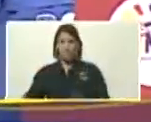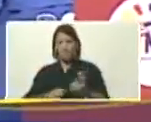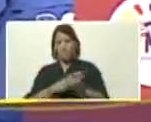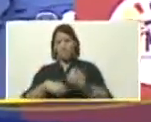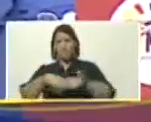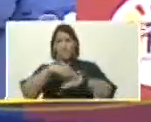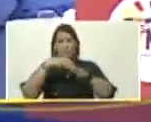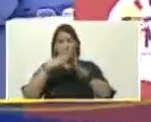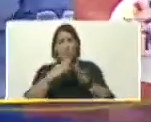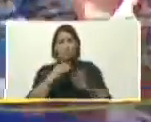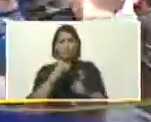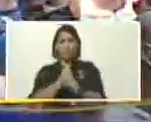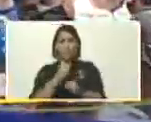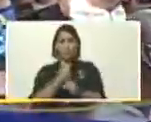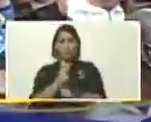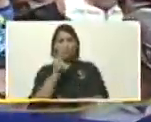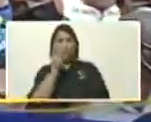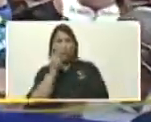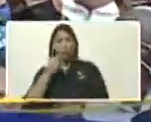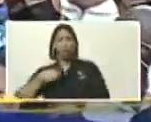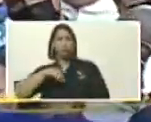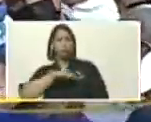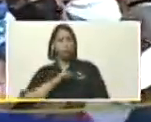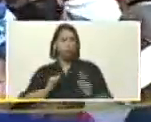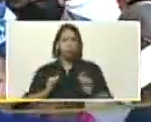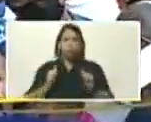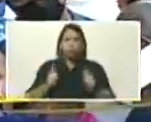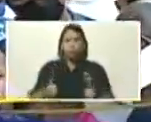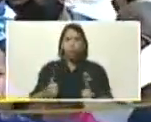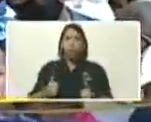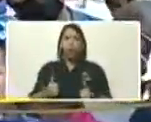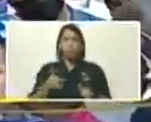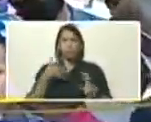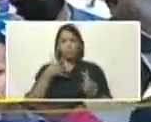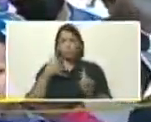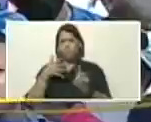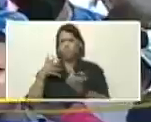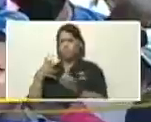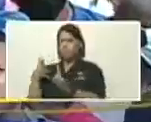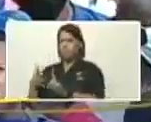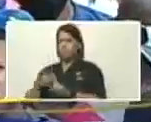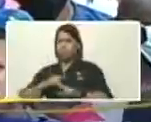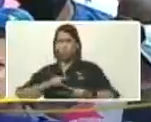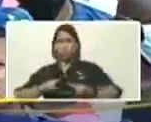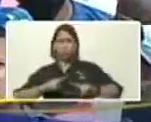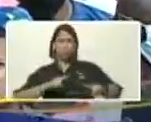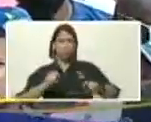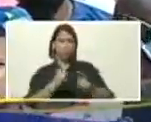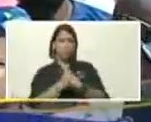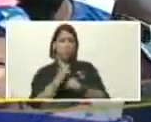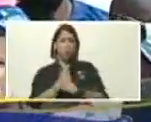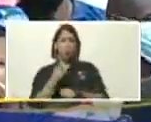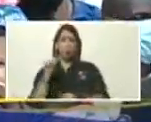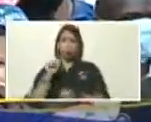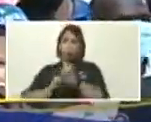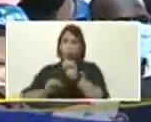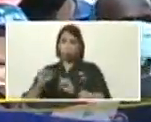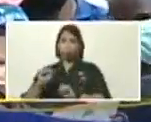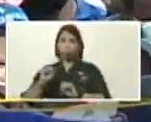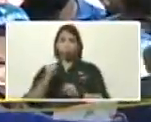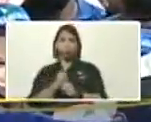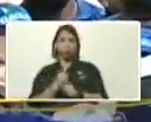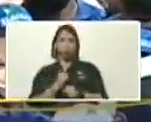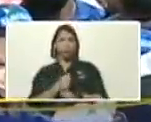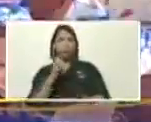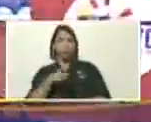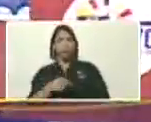del Trabajo, nosotros arrancamos lo que es el diplomado de dirigencia laboral sindical con perspectiva de